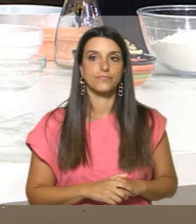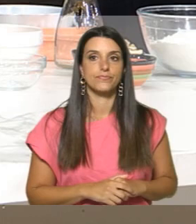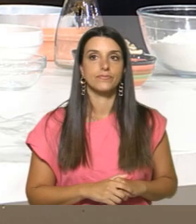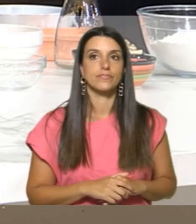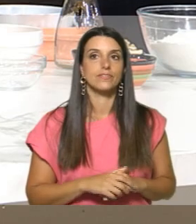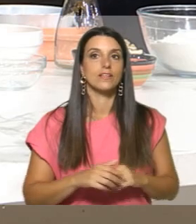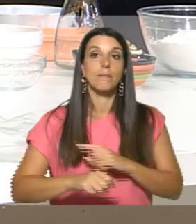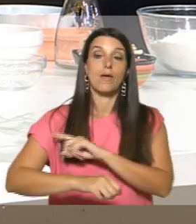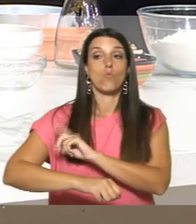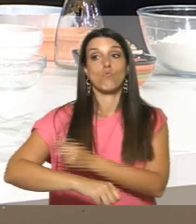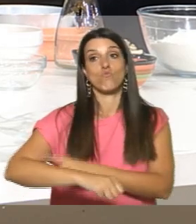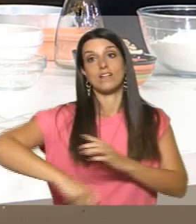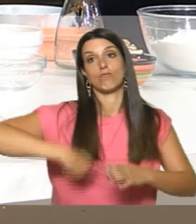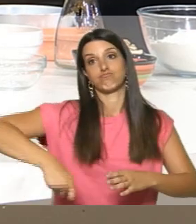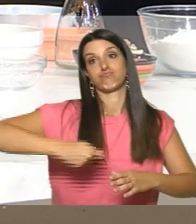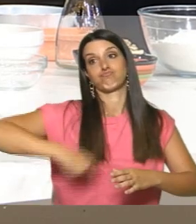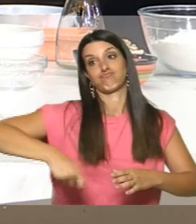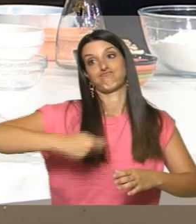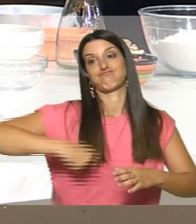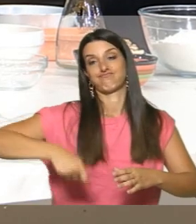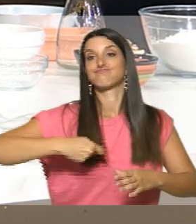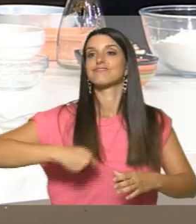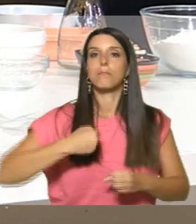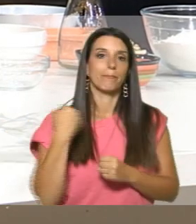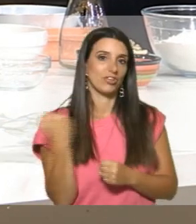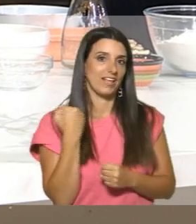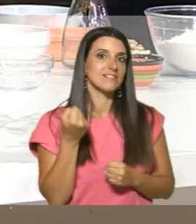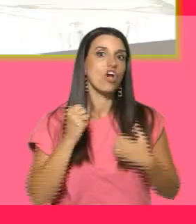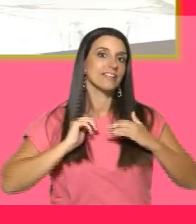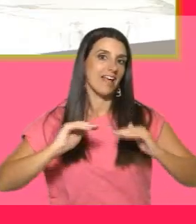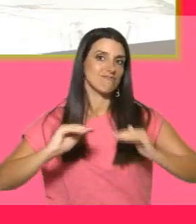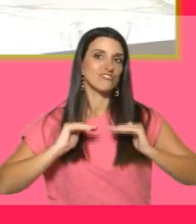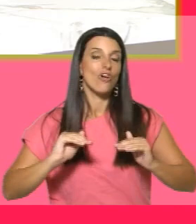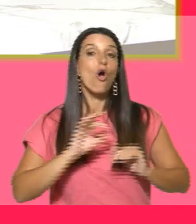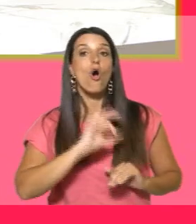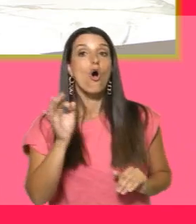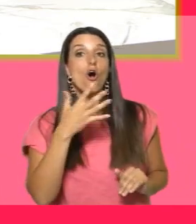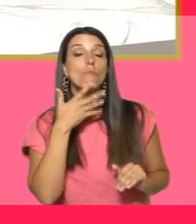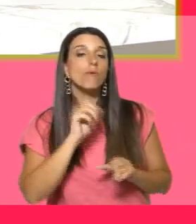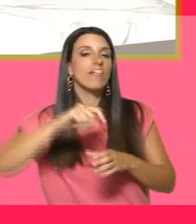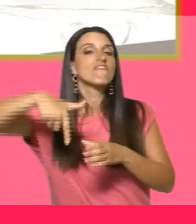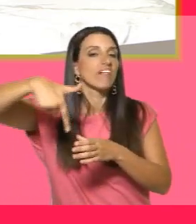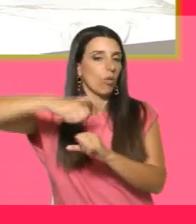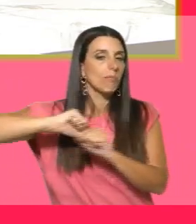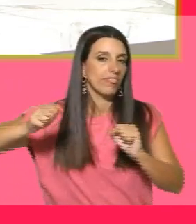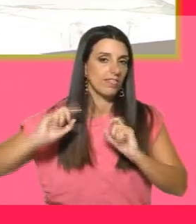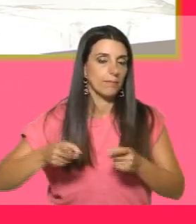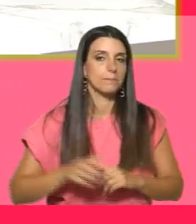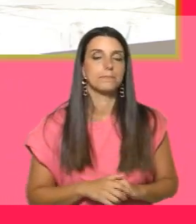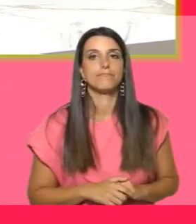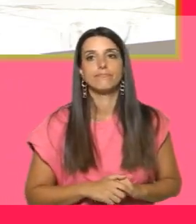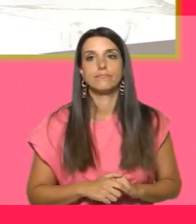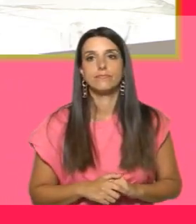Vamos sacando brazos, como siempre les digo, con los batidos. Es bárbaro, esto es bárbaro. Esto es bárbaro. Si no, también lo puedes hacer con la batidora.